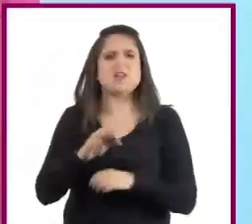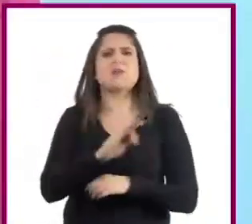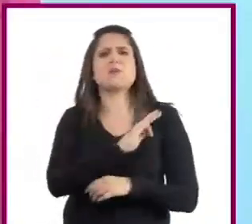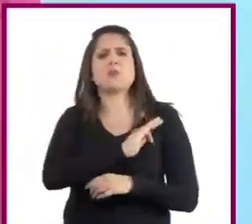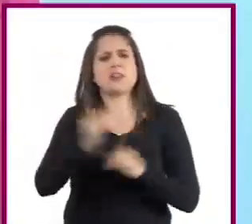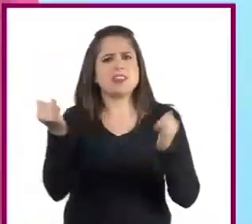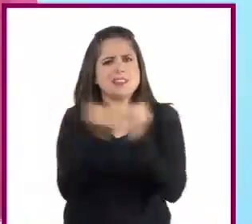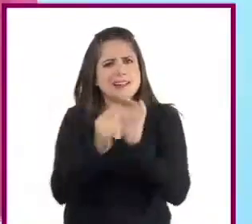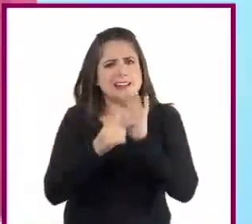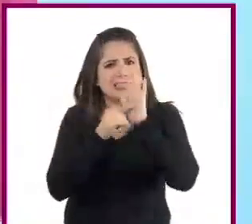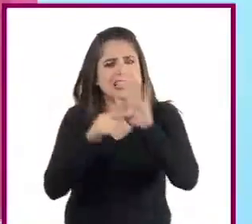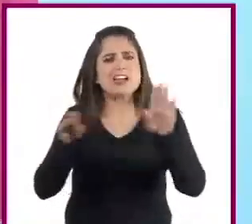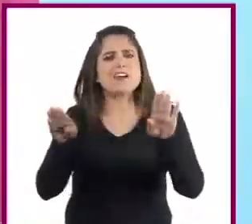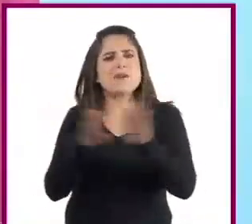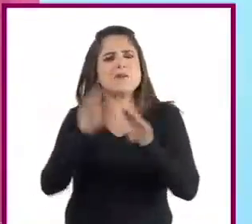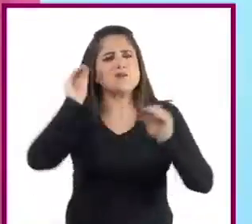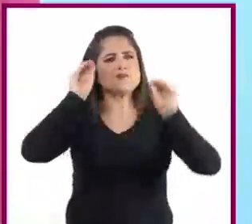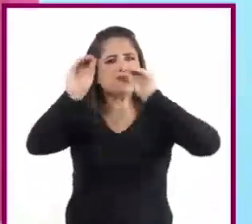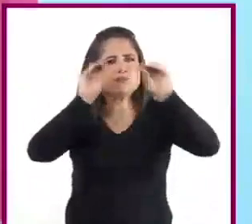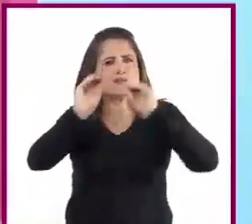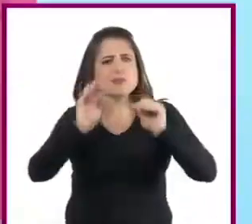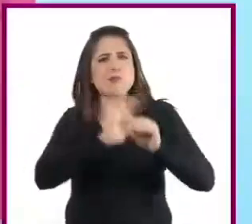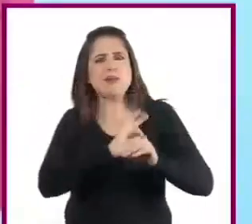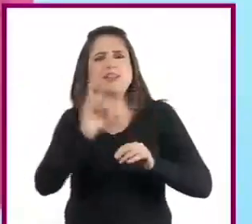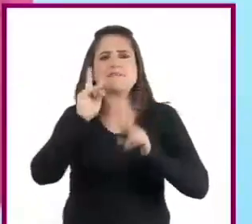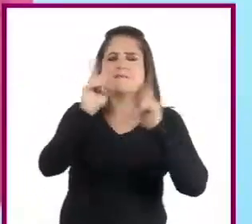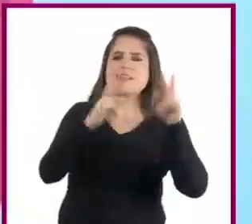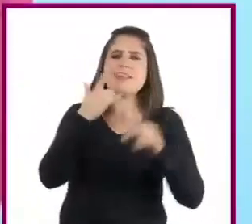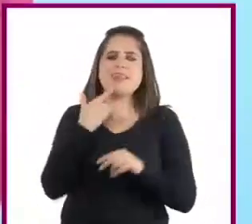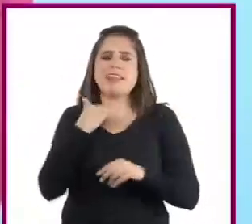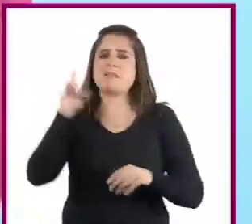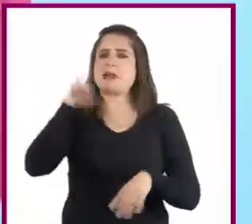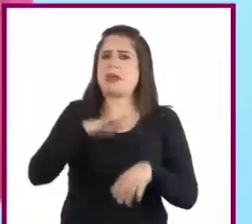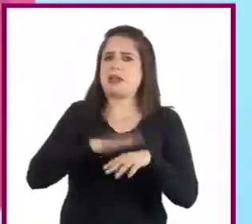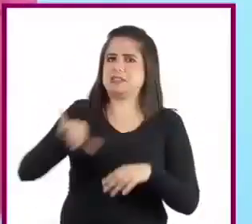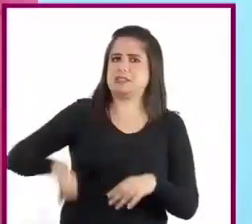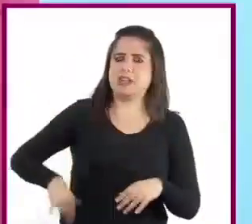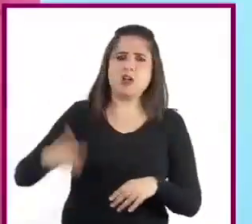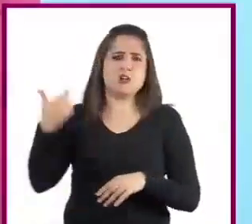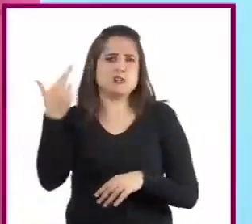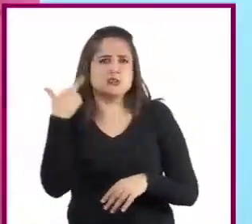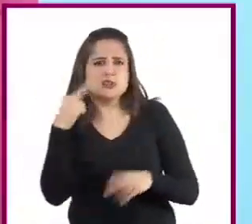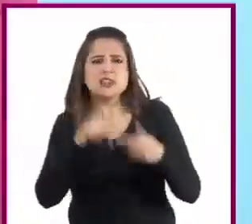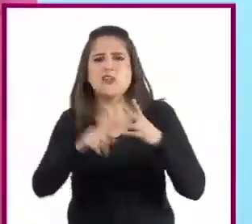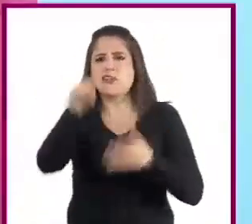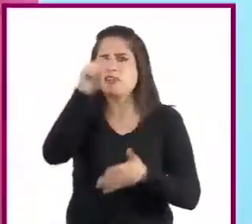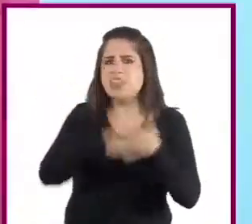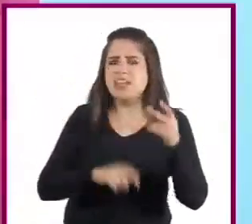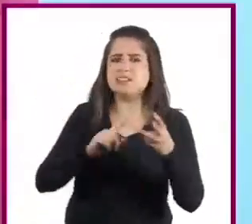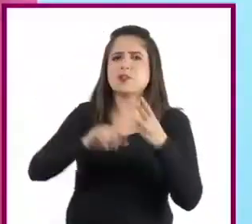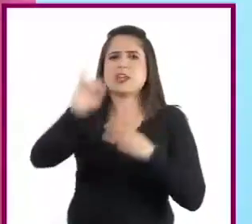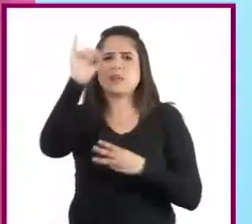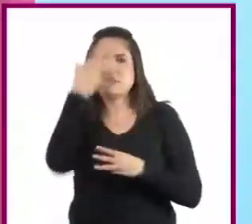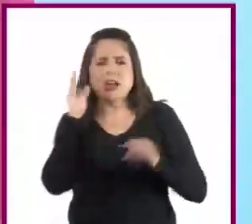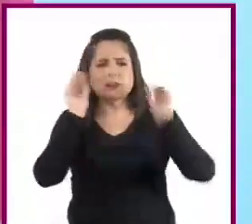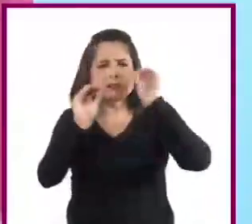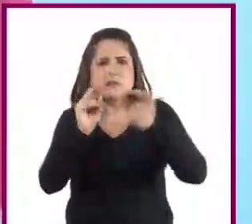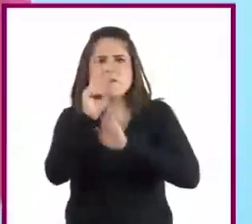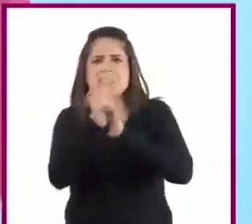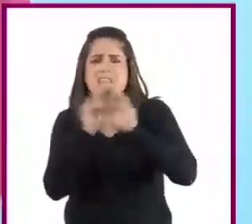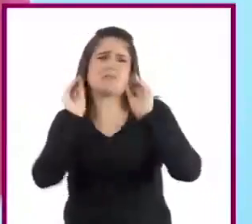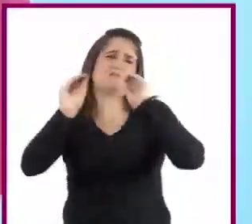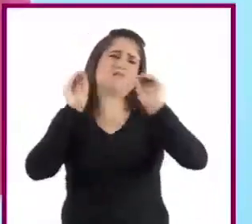también para enriquecerla y dinamizarla, al permitirles incluir sonido, texto e imágenes en un mismo